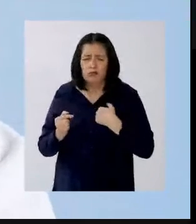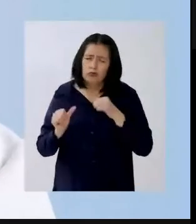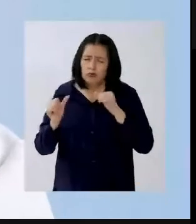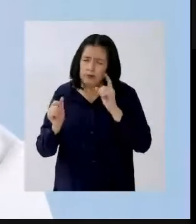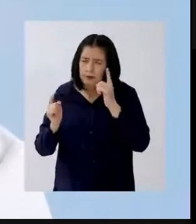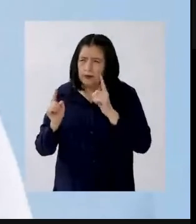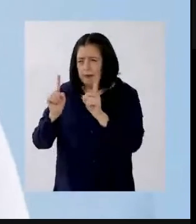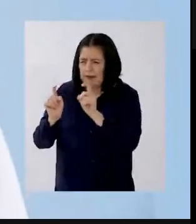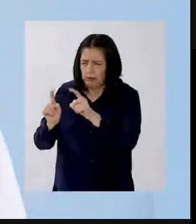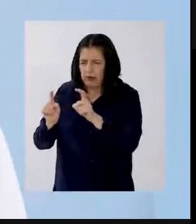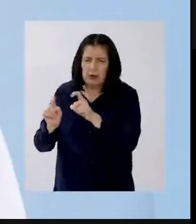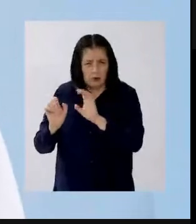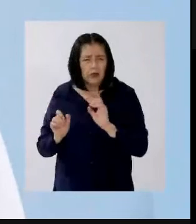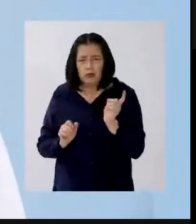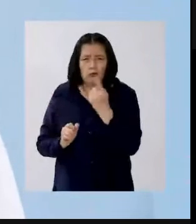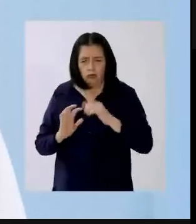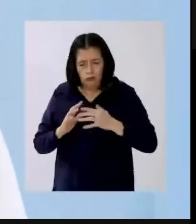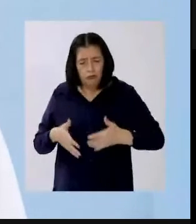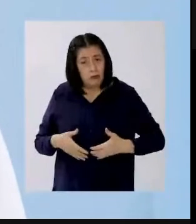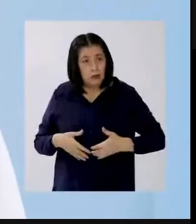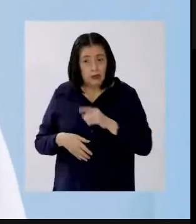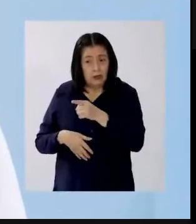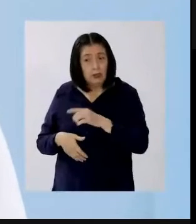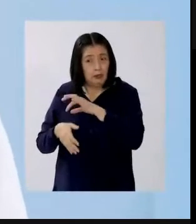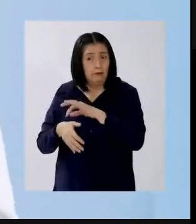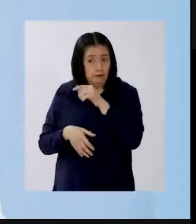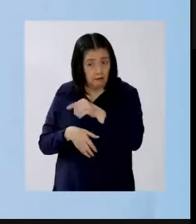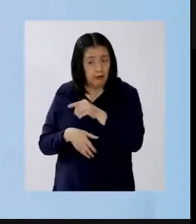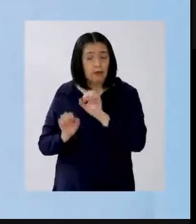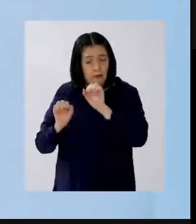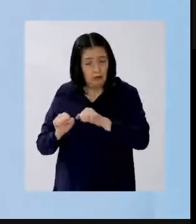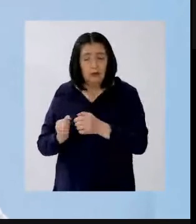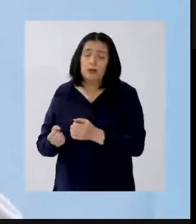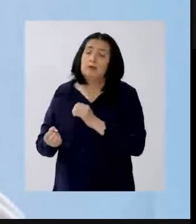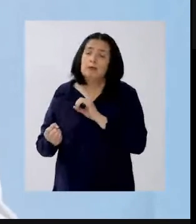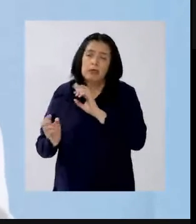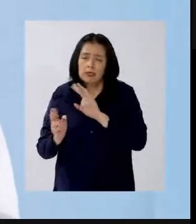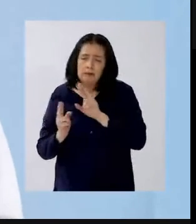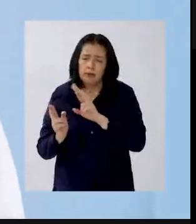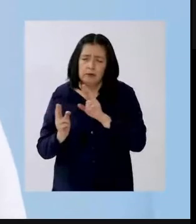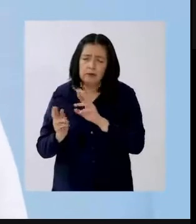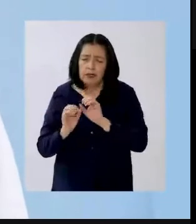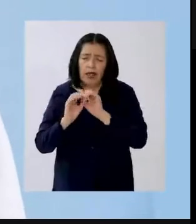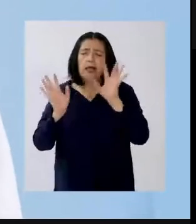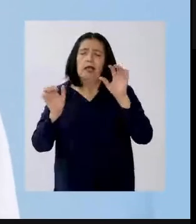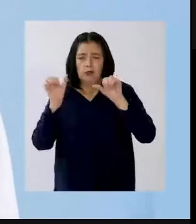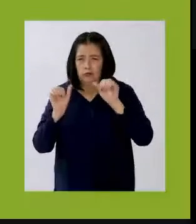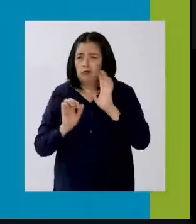tu embarazo. Precisamente, el profesional de salud está para despejar todas tus